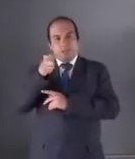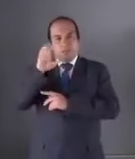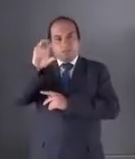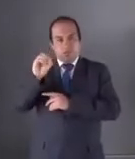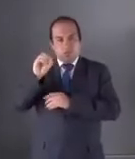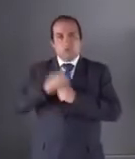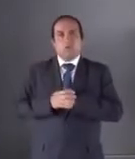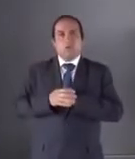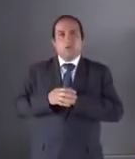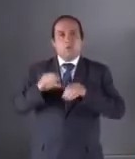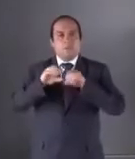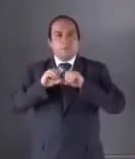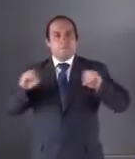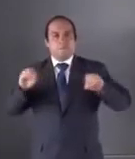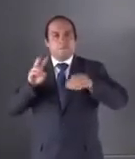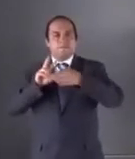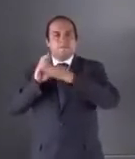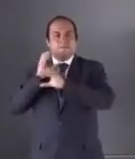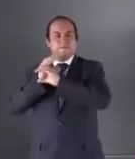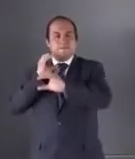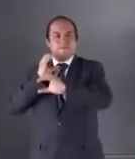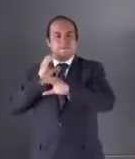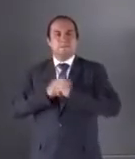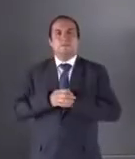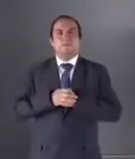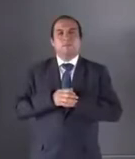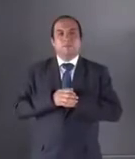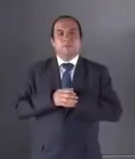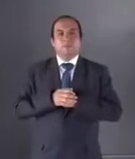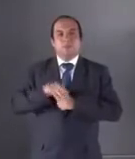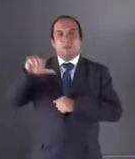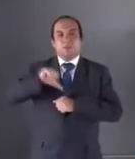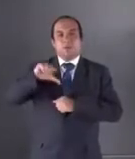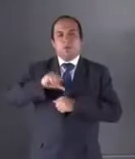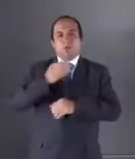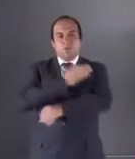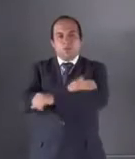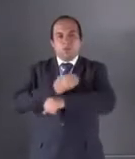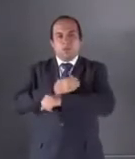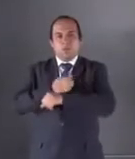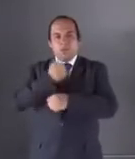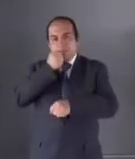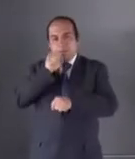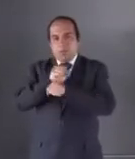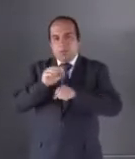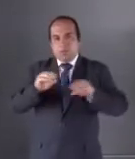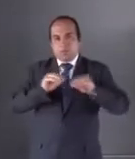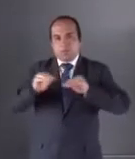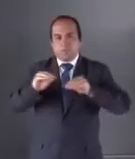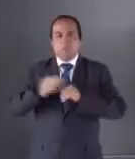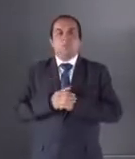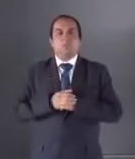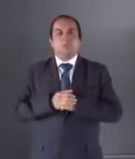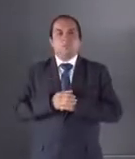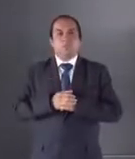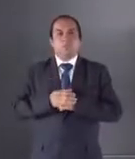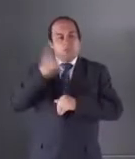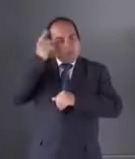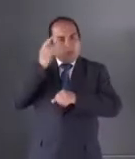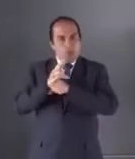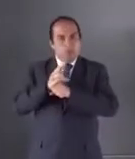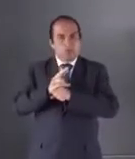Amadero. Nos acompaña el secretario de Movilidad, Andrés Layuz, el director general